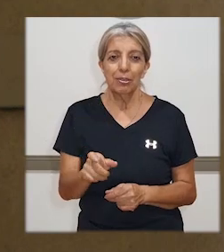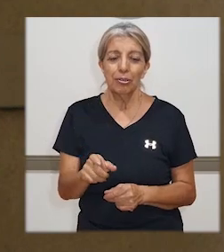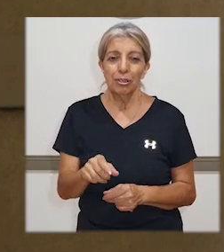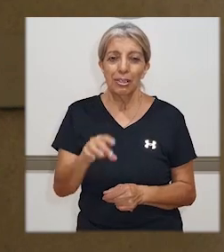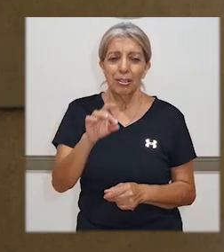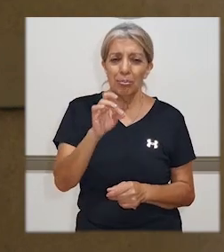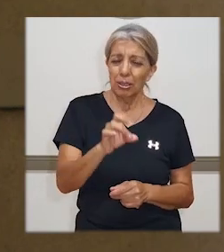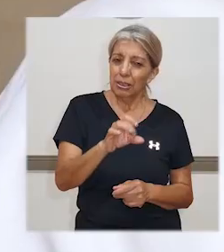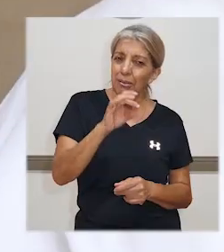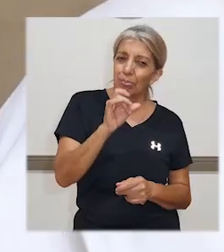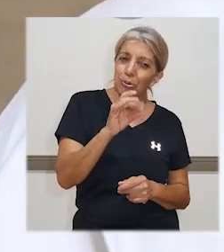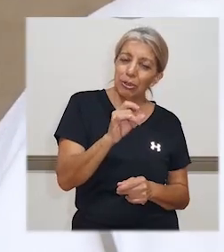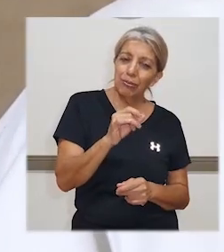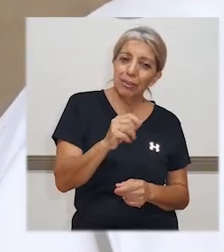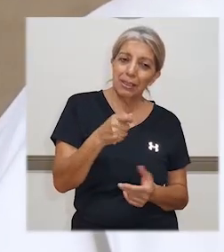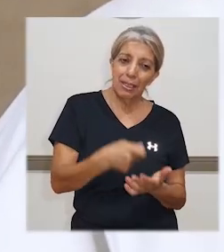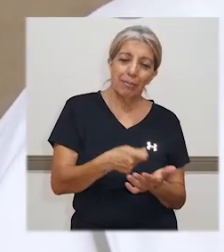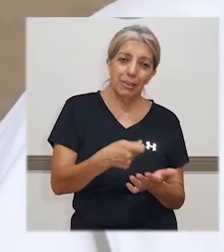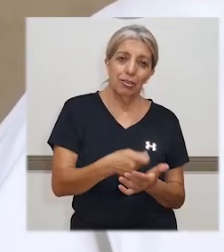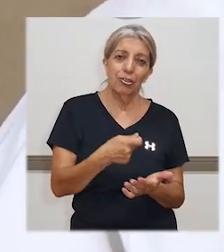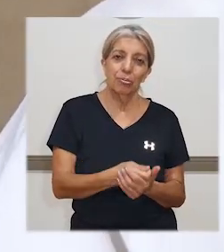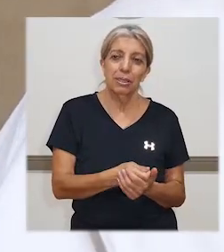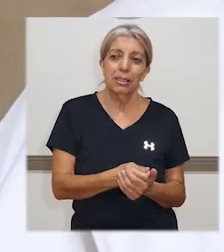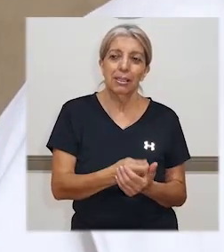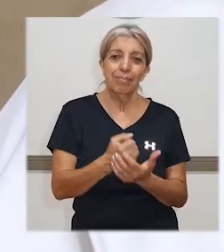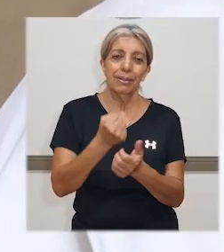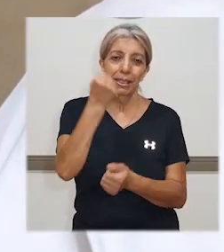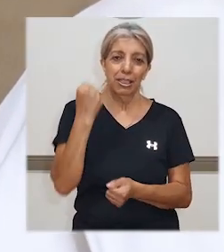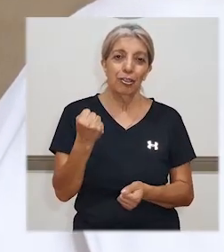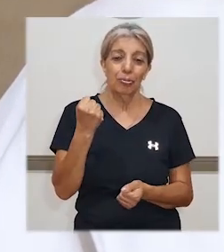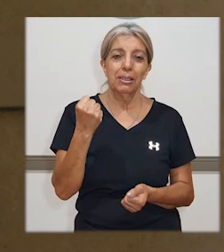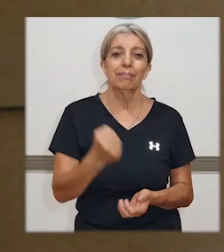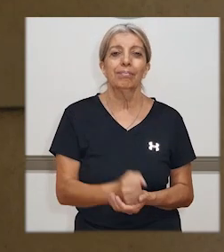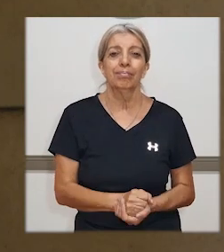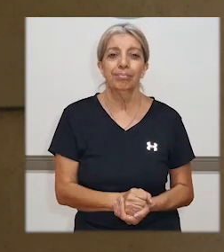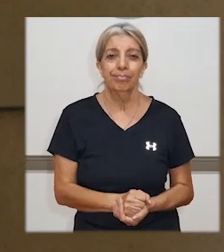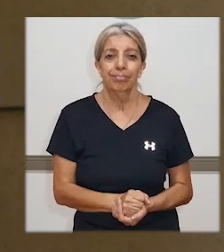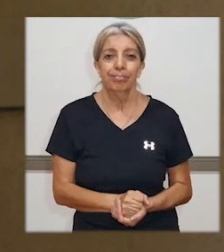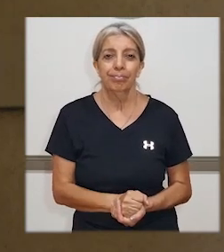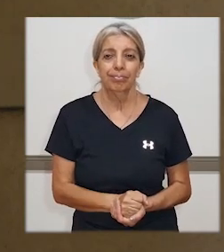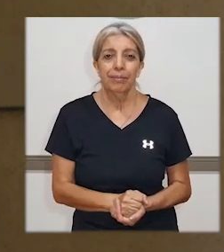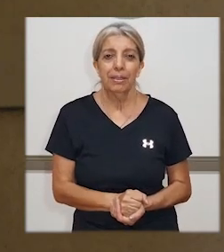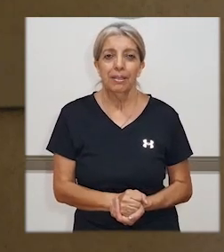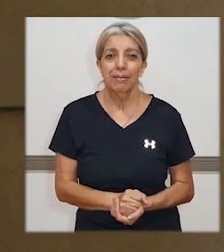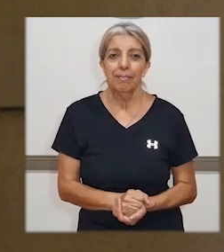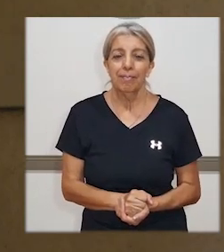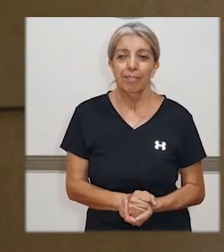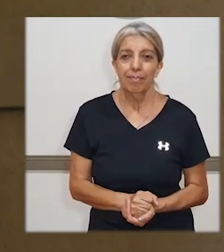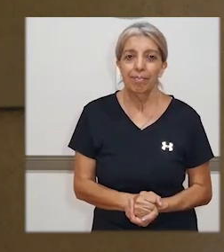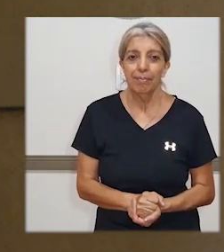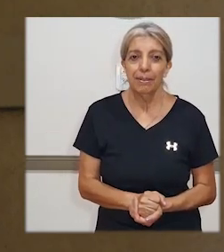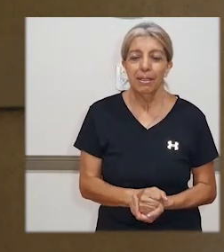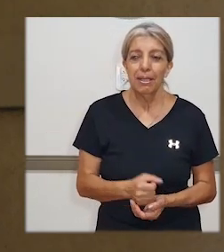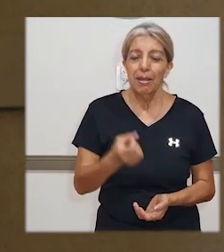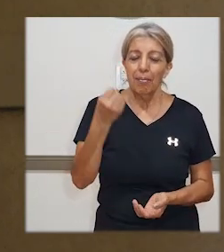situación que vivimos, pero con los ojos del buen pastor. Nos ha garantizado que estará siempre con nosotros hasta el